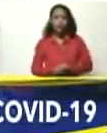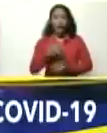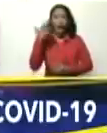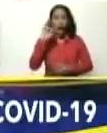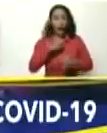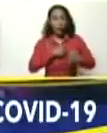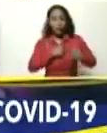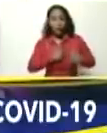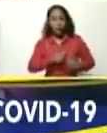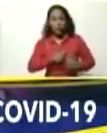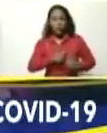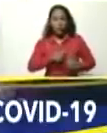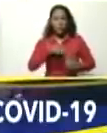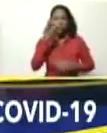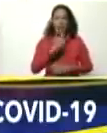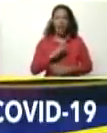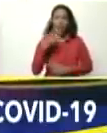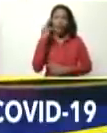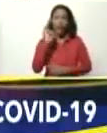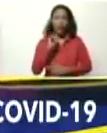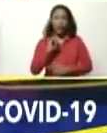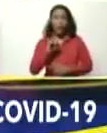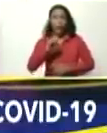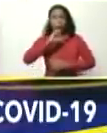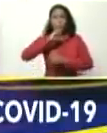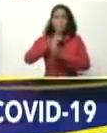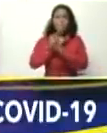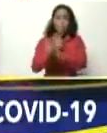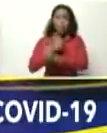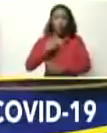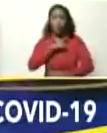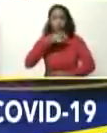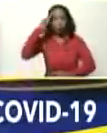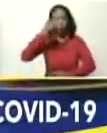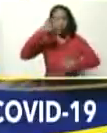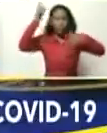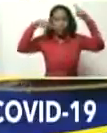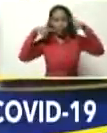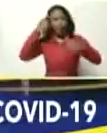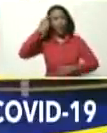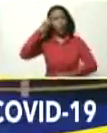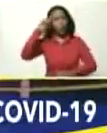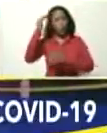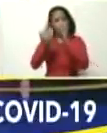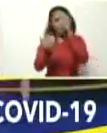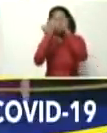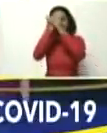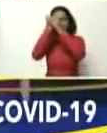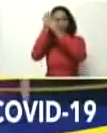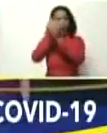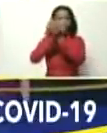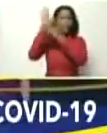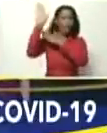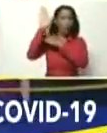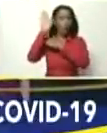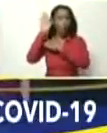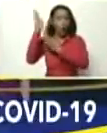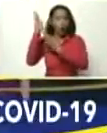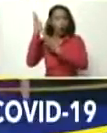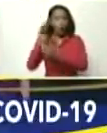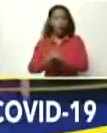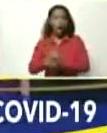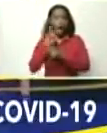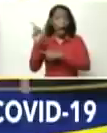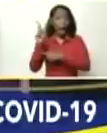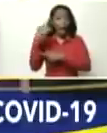Barinas. Como en el corazón tenemos el amor por nuestro comandante Chávez y el recuerdo eterno por él. Allá está